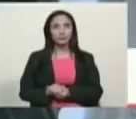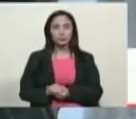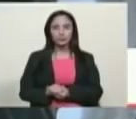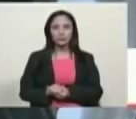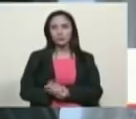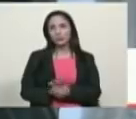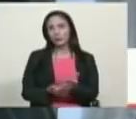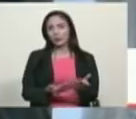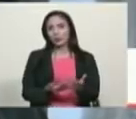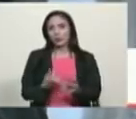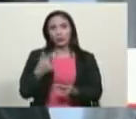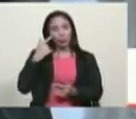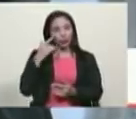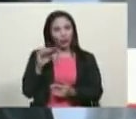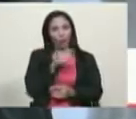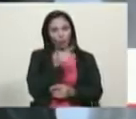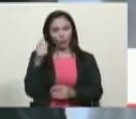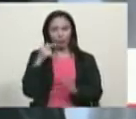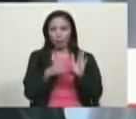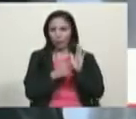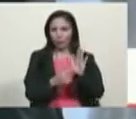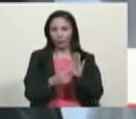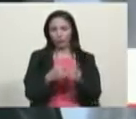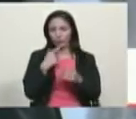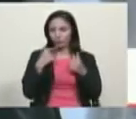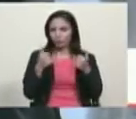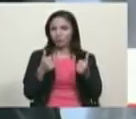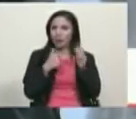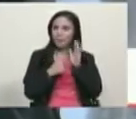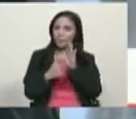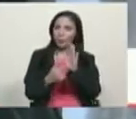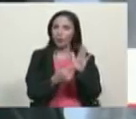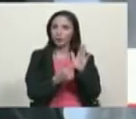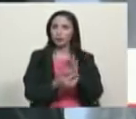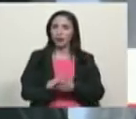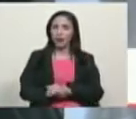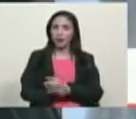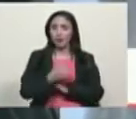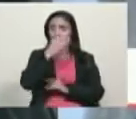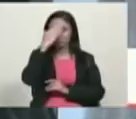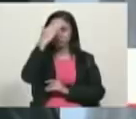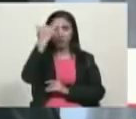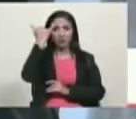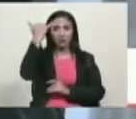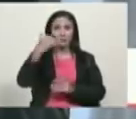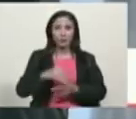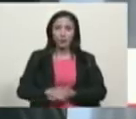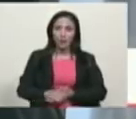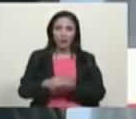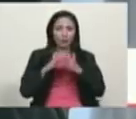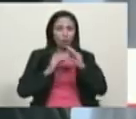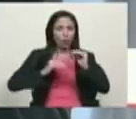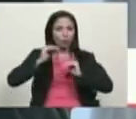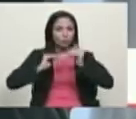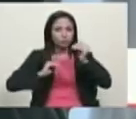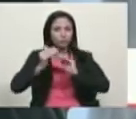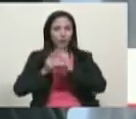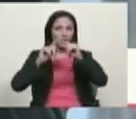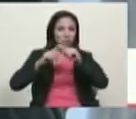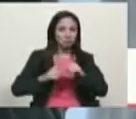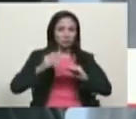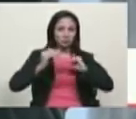yo creo que ustedes están dando un ejemplo admirable de sabiduría, de ecuanimidad,